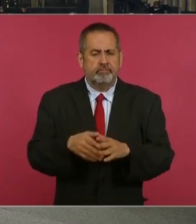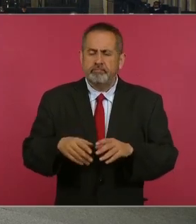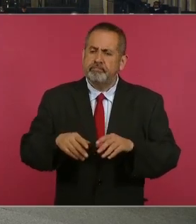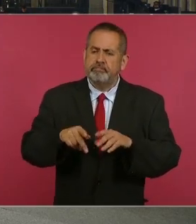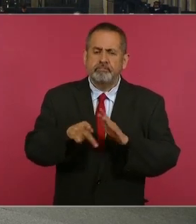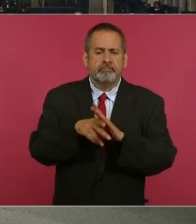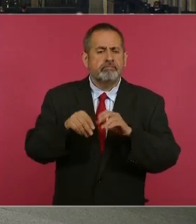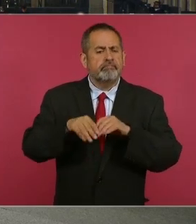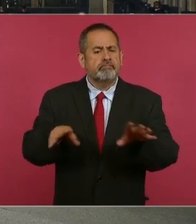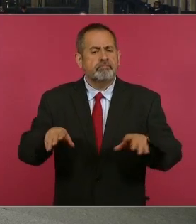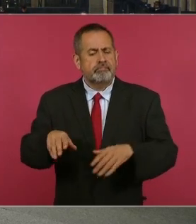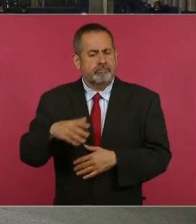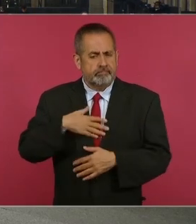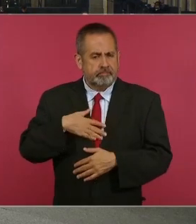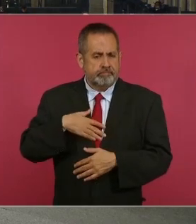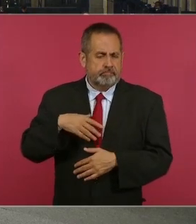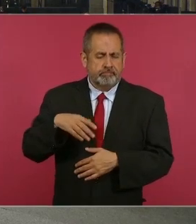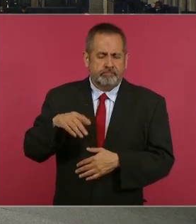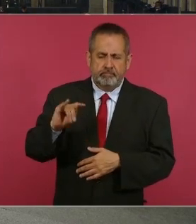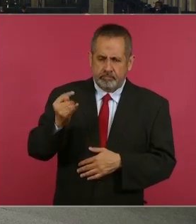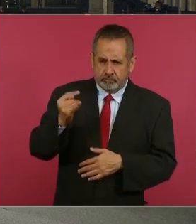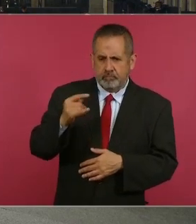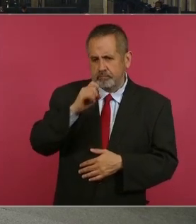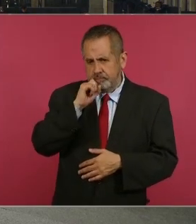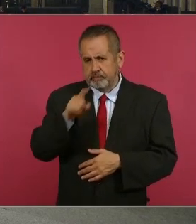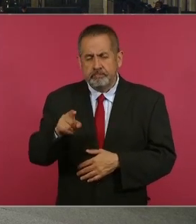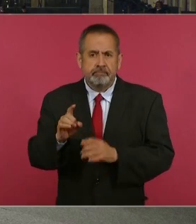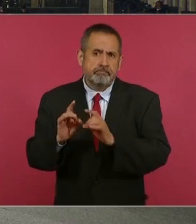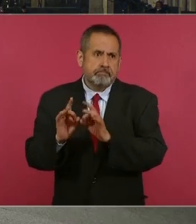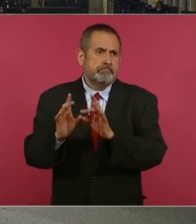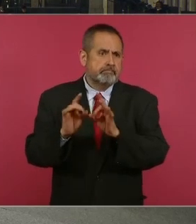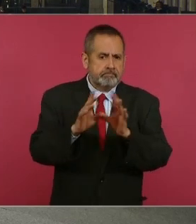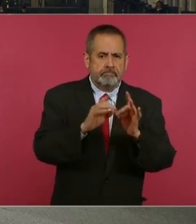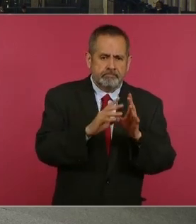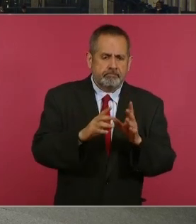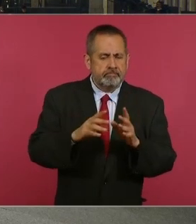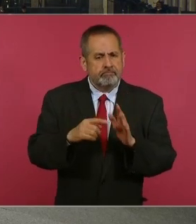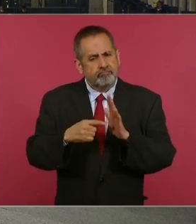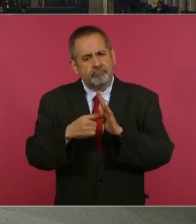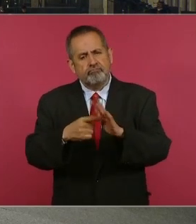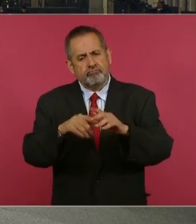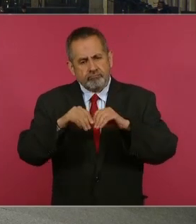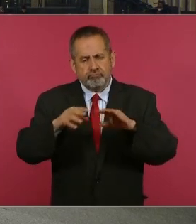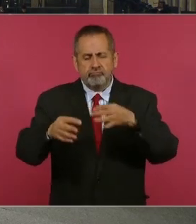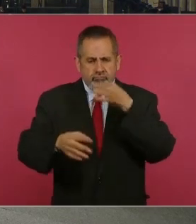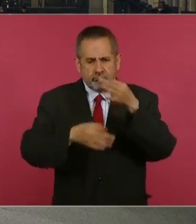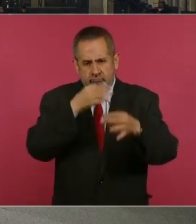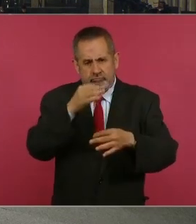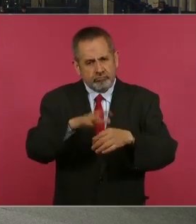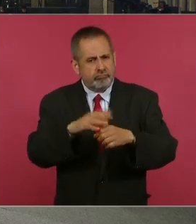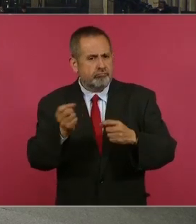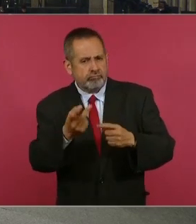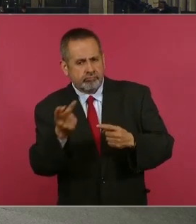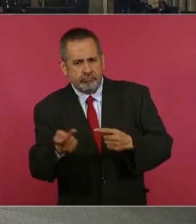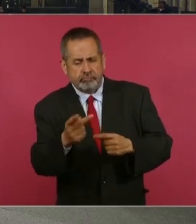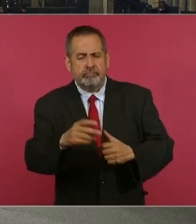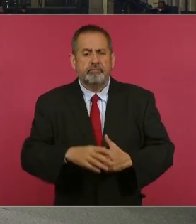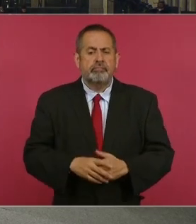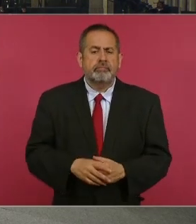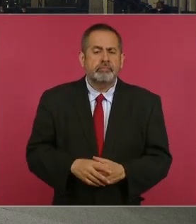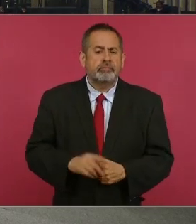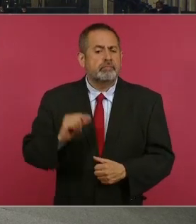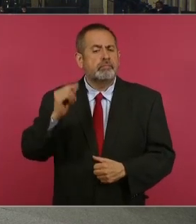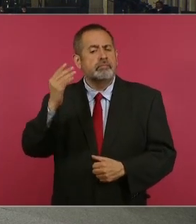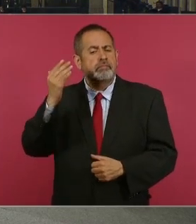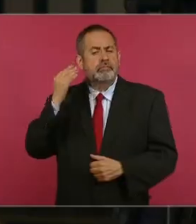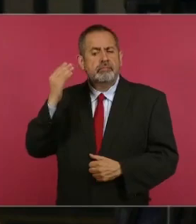MX y transmitiendo la frontera de Tijuana. También en Tijuana pues pasan buenas cosas y también queremos a usted hacerle alguna pregunta. Hace unos días estuvo